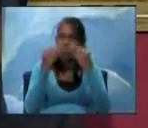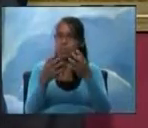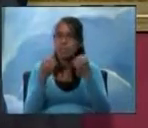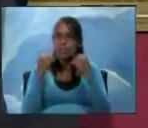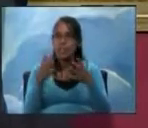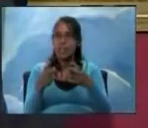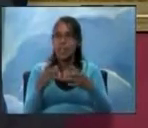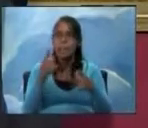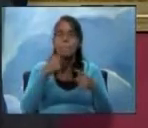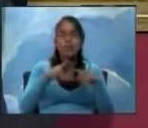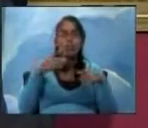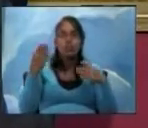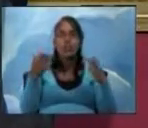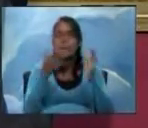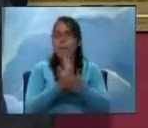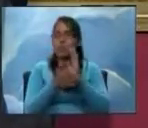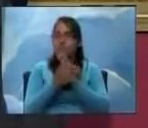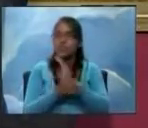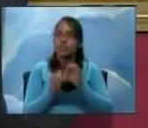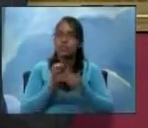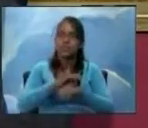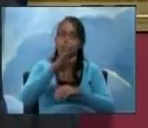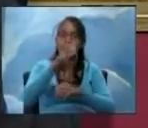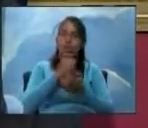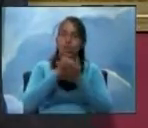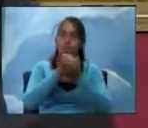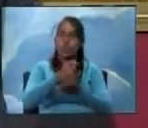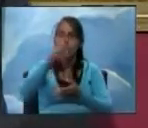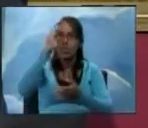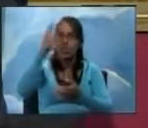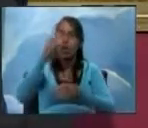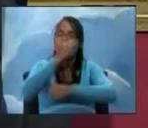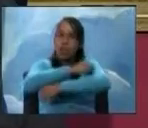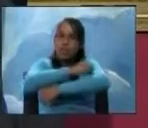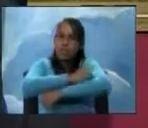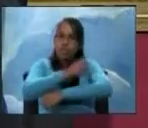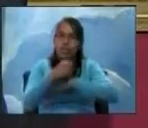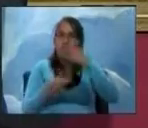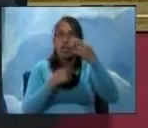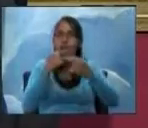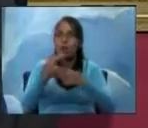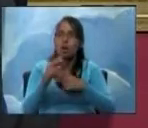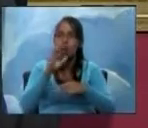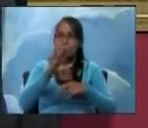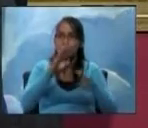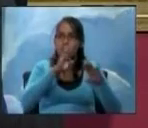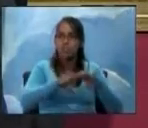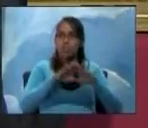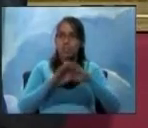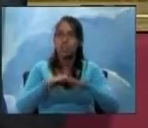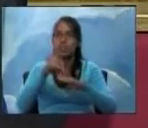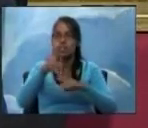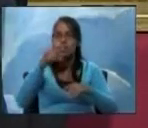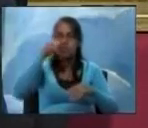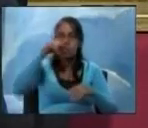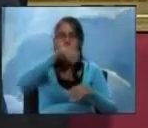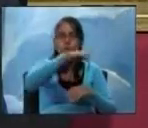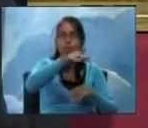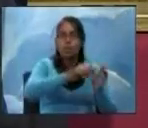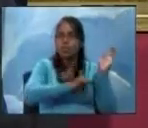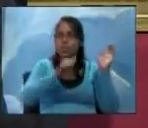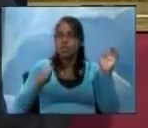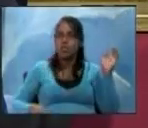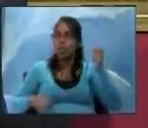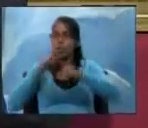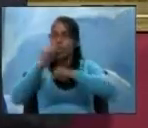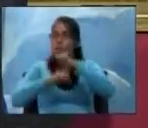una gran cantidad, pero ¿qué pasó? Se dejó ayudar del Señor, obedeció la voz. Así, ministro, así pueblo del Señor, obrero